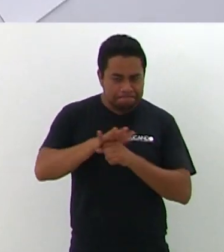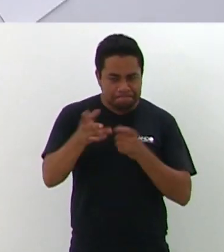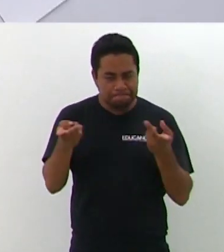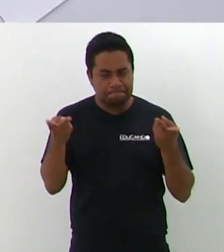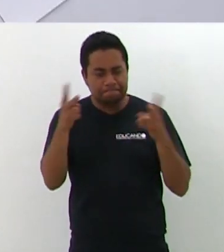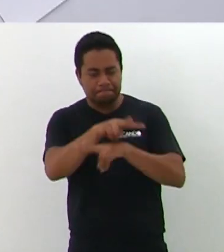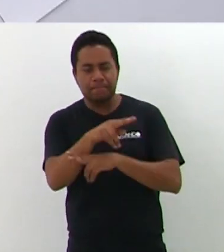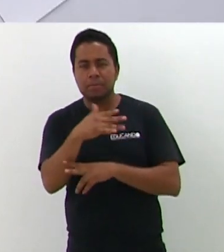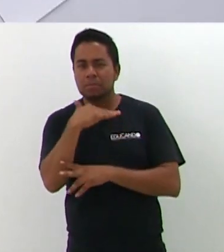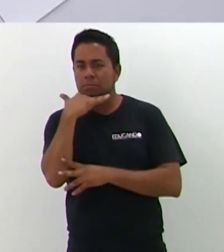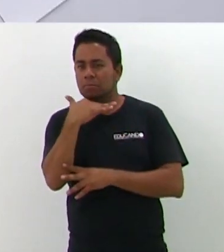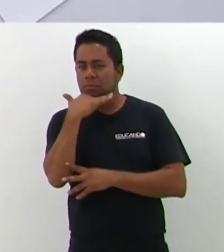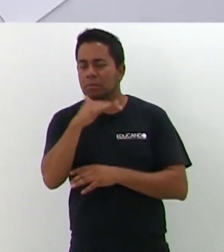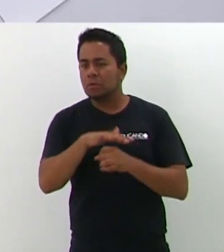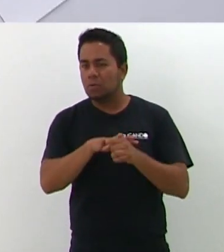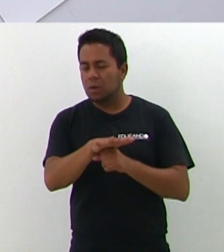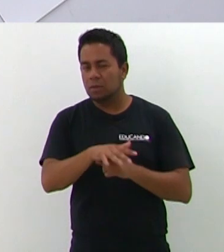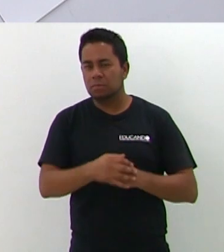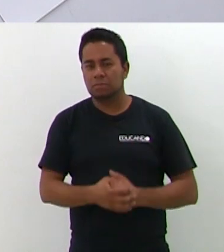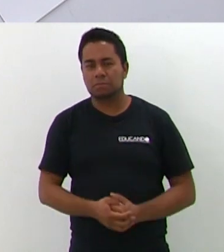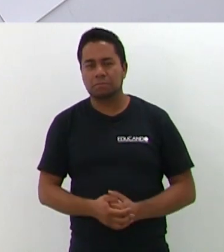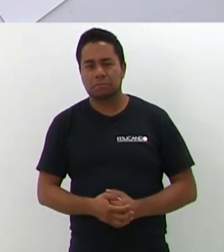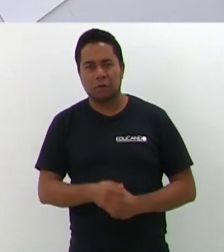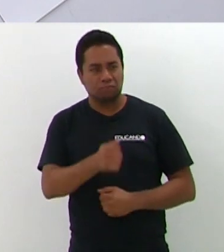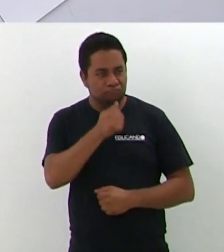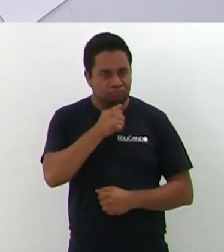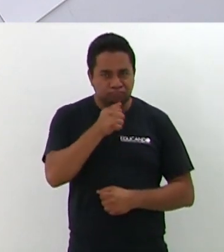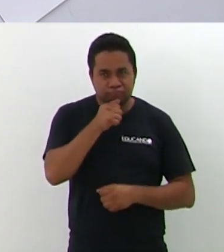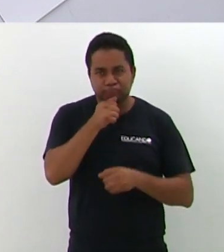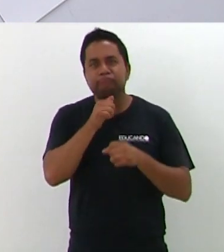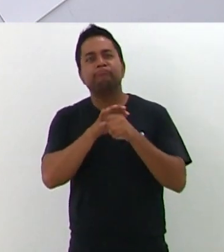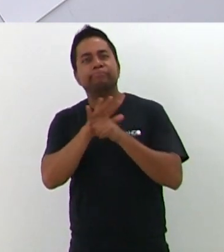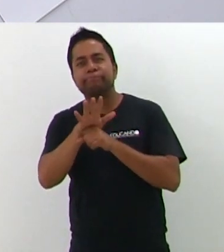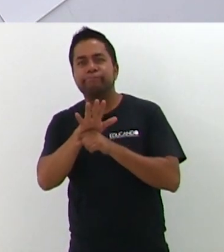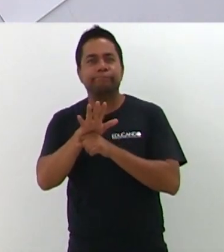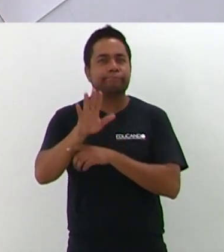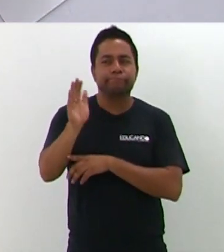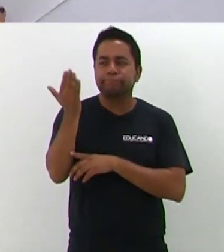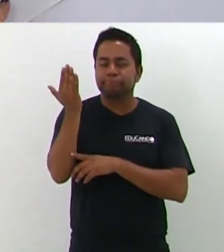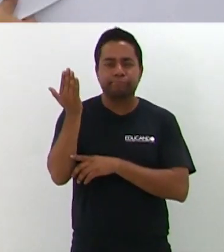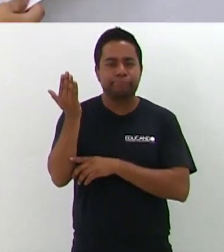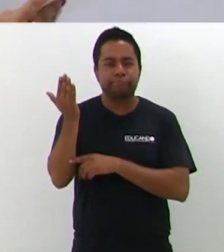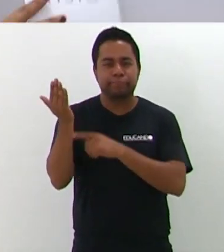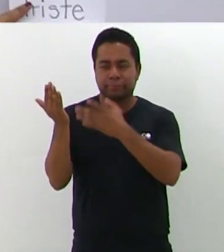encontramos lo contrario de sucio. Una que no hayamos levantado.